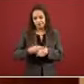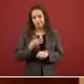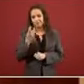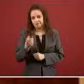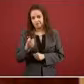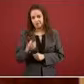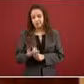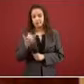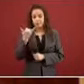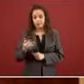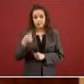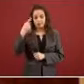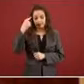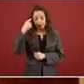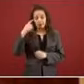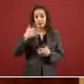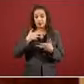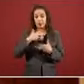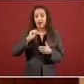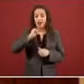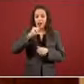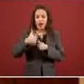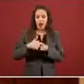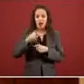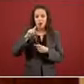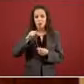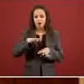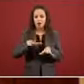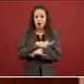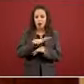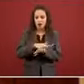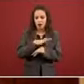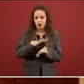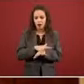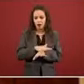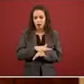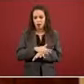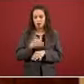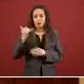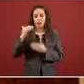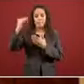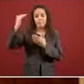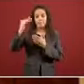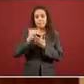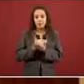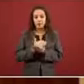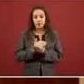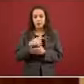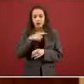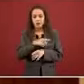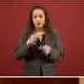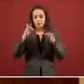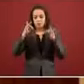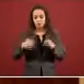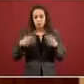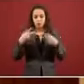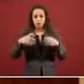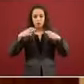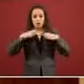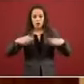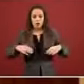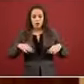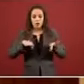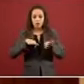algunos trastornos, incluida la inmunosupresión. Se disminuye la eficiencia del sistema inmune y